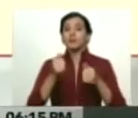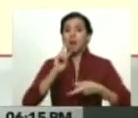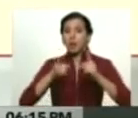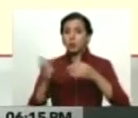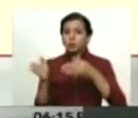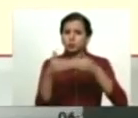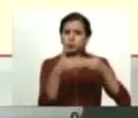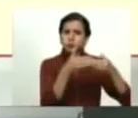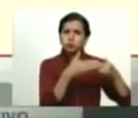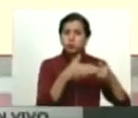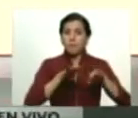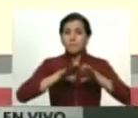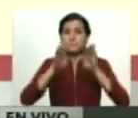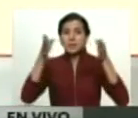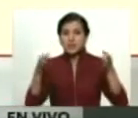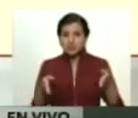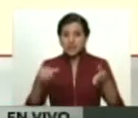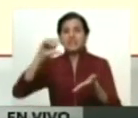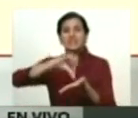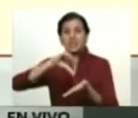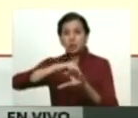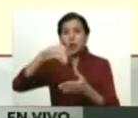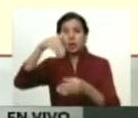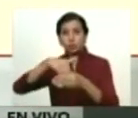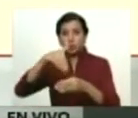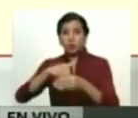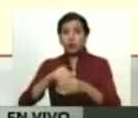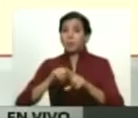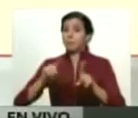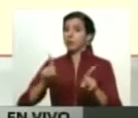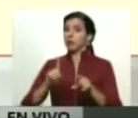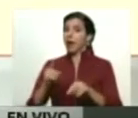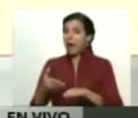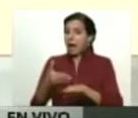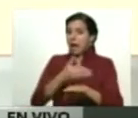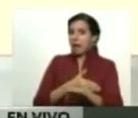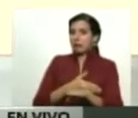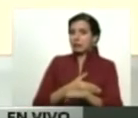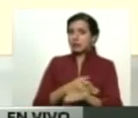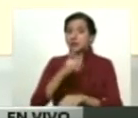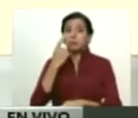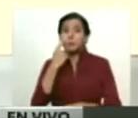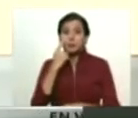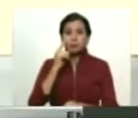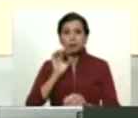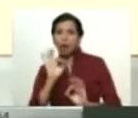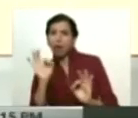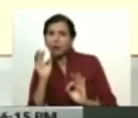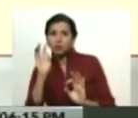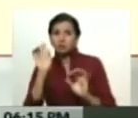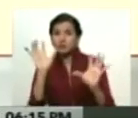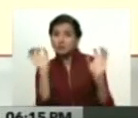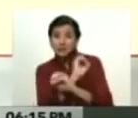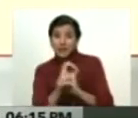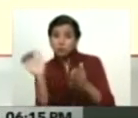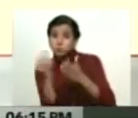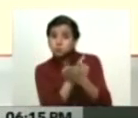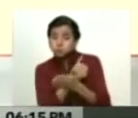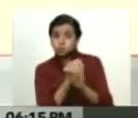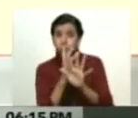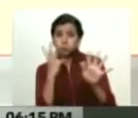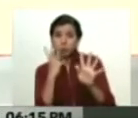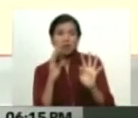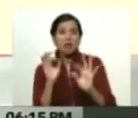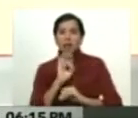de votación en distintas partes sin la debida verificación de presencia de electoras o electores en